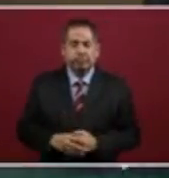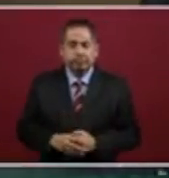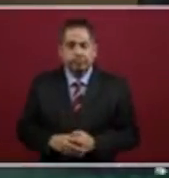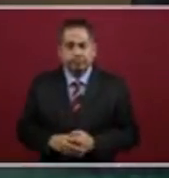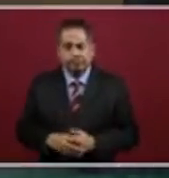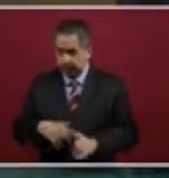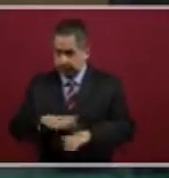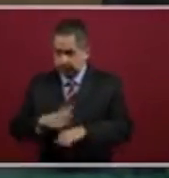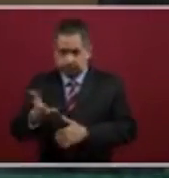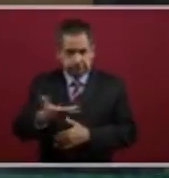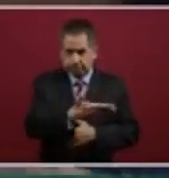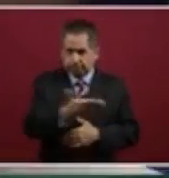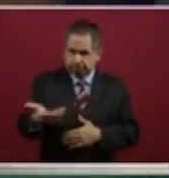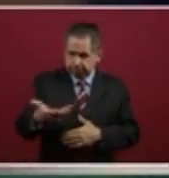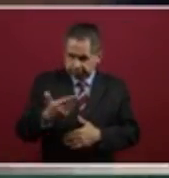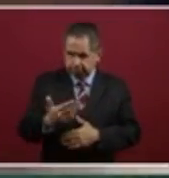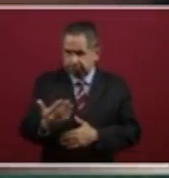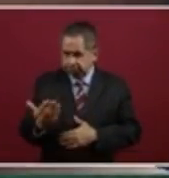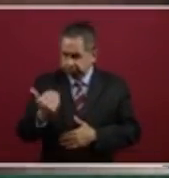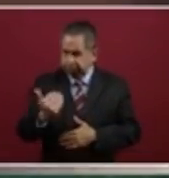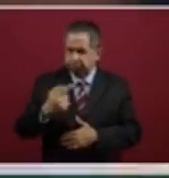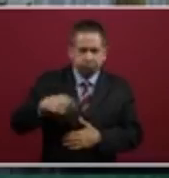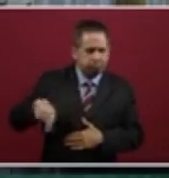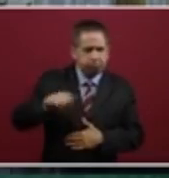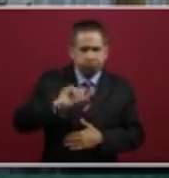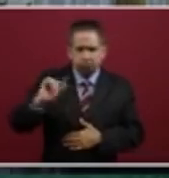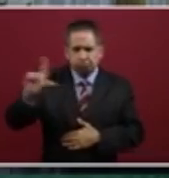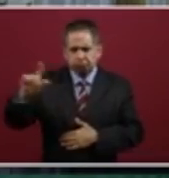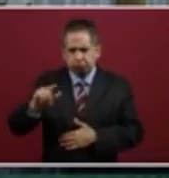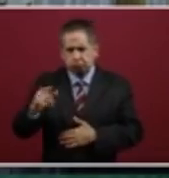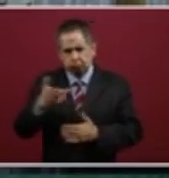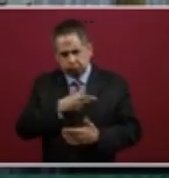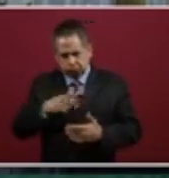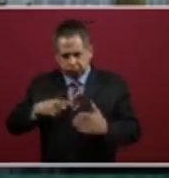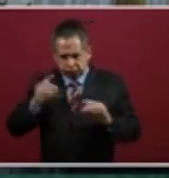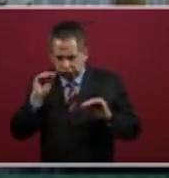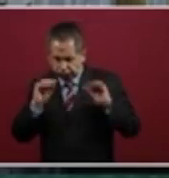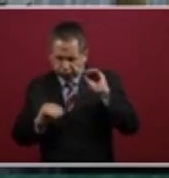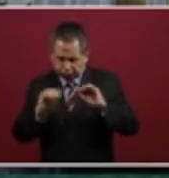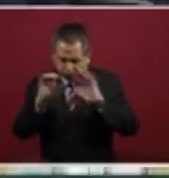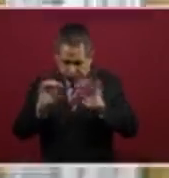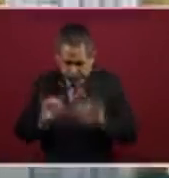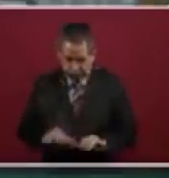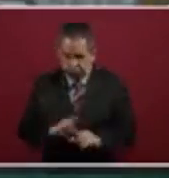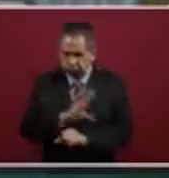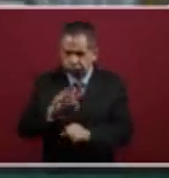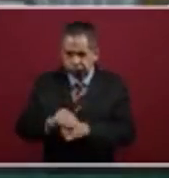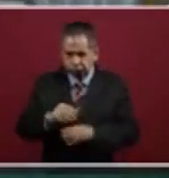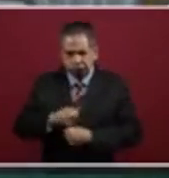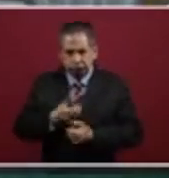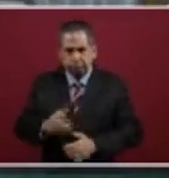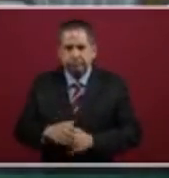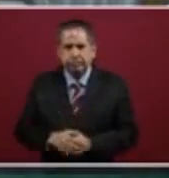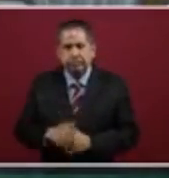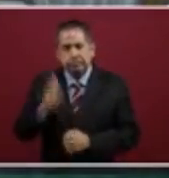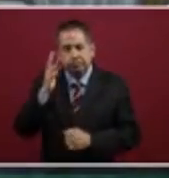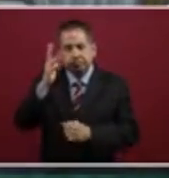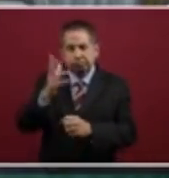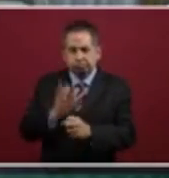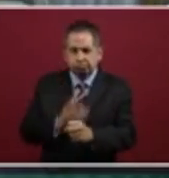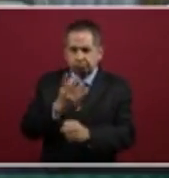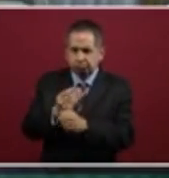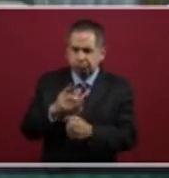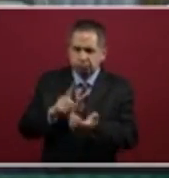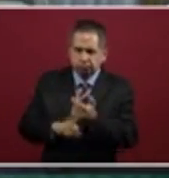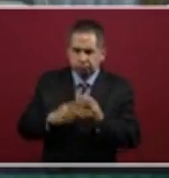todos los funcionarios públicos, a todos los niveles, que hagan su declaración. Vamos a seguir con el cambio. Y contribuir con ello para mí es un orgullo,